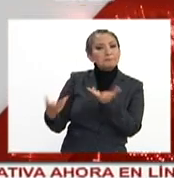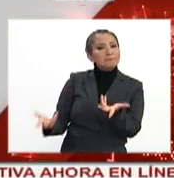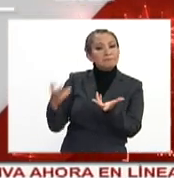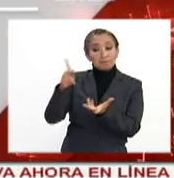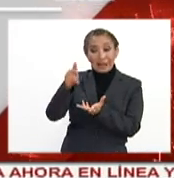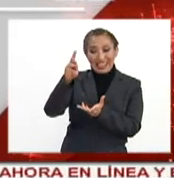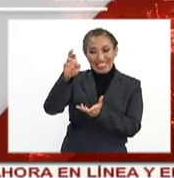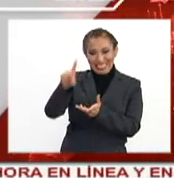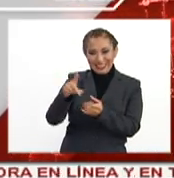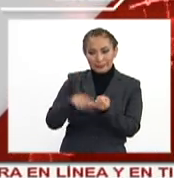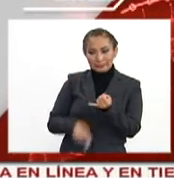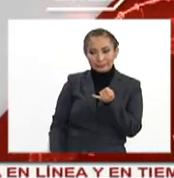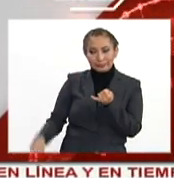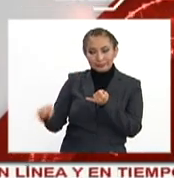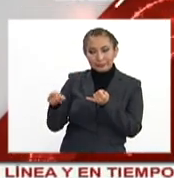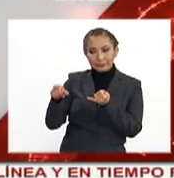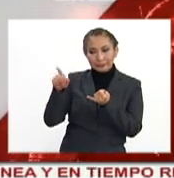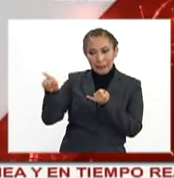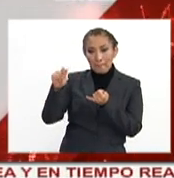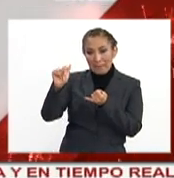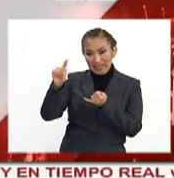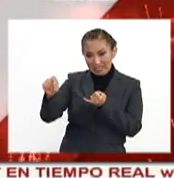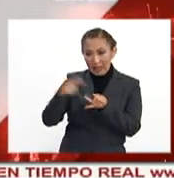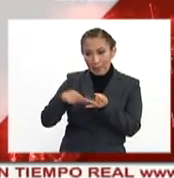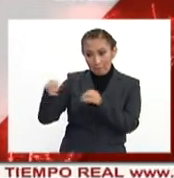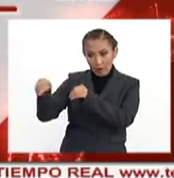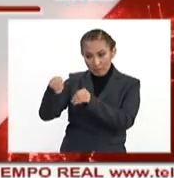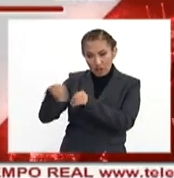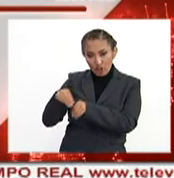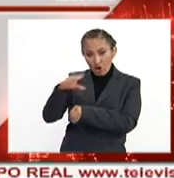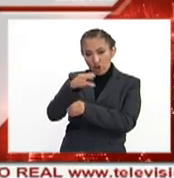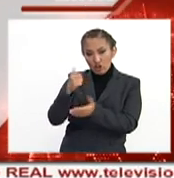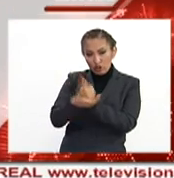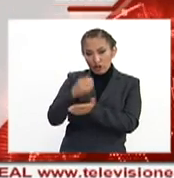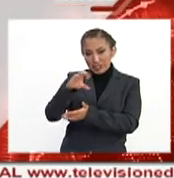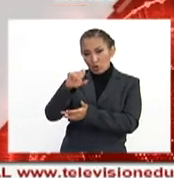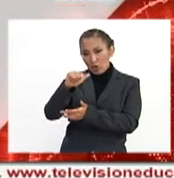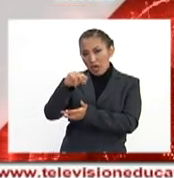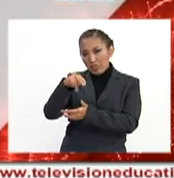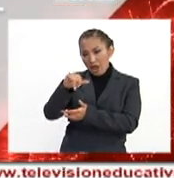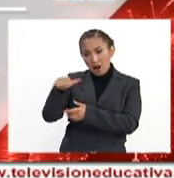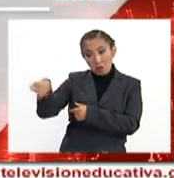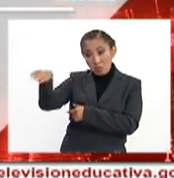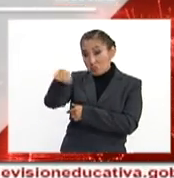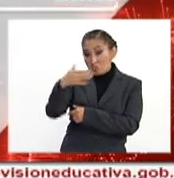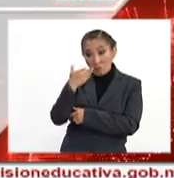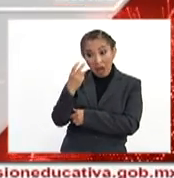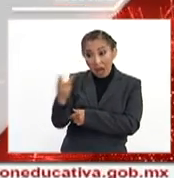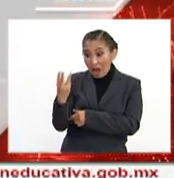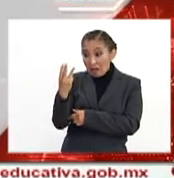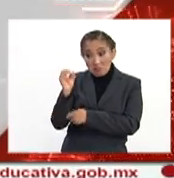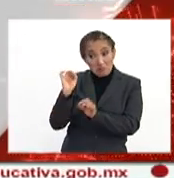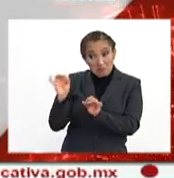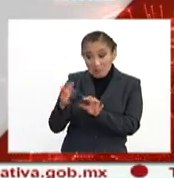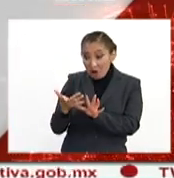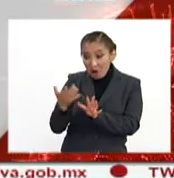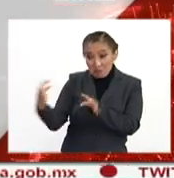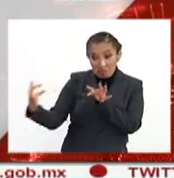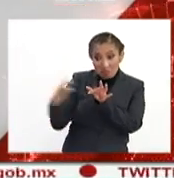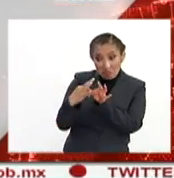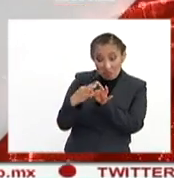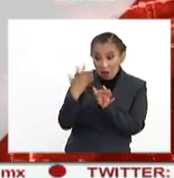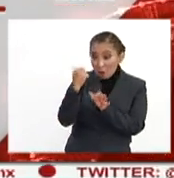el PRD, del PT, del Movimiento Ciudadano. No va a haber ningún